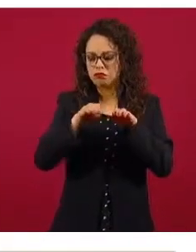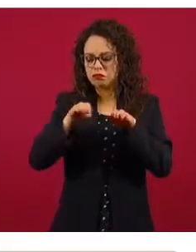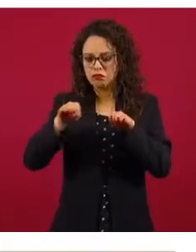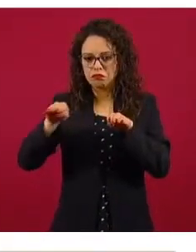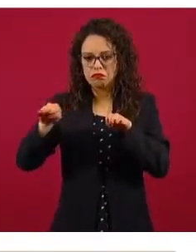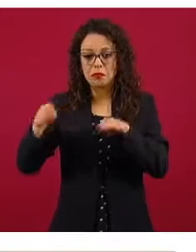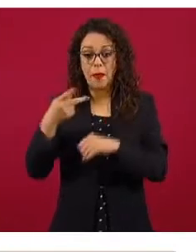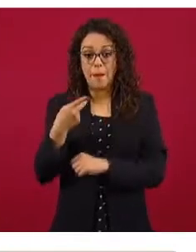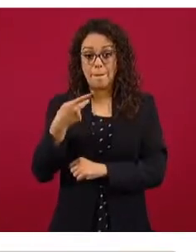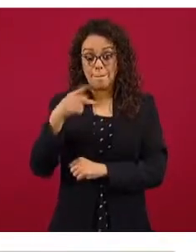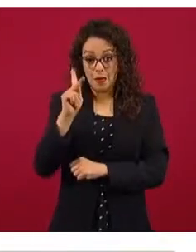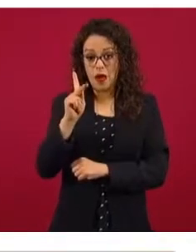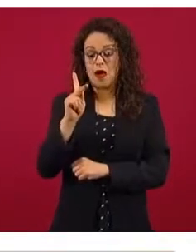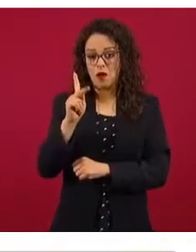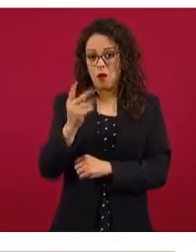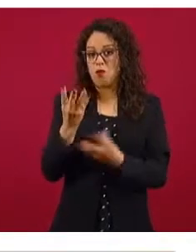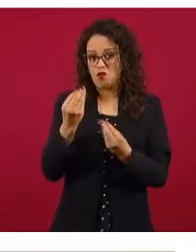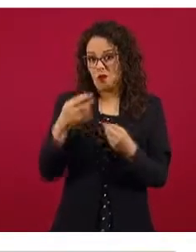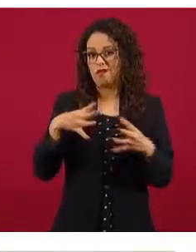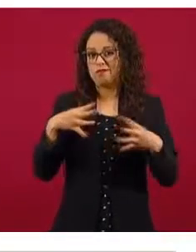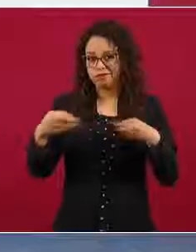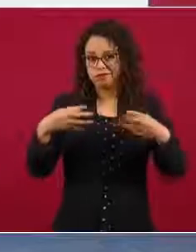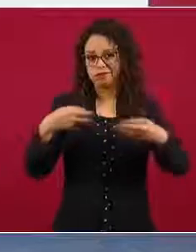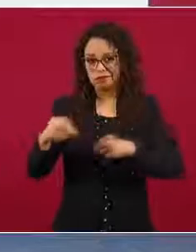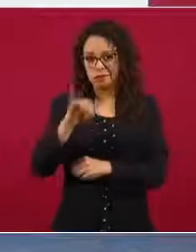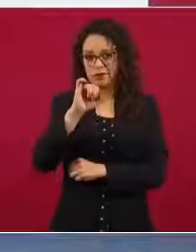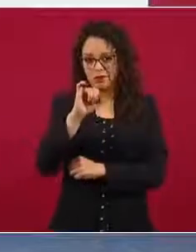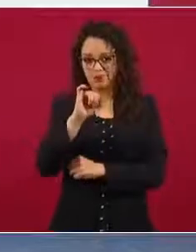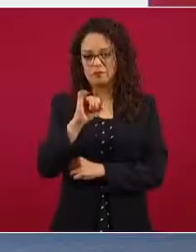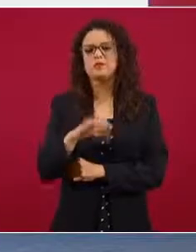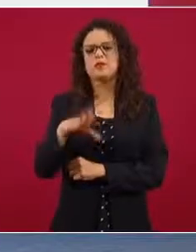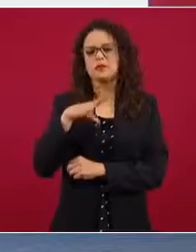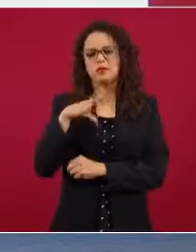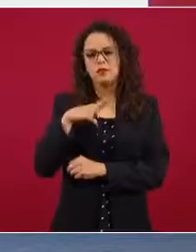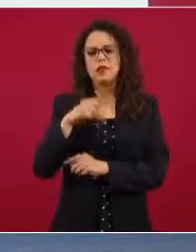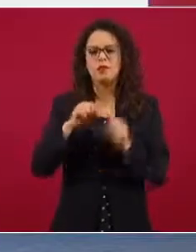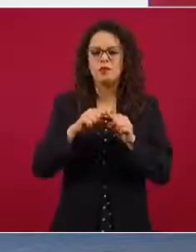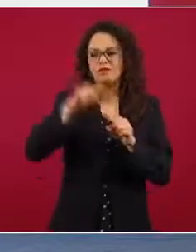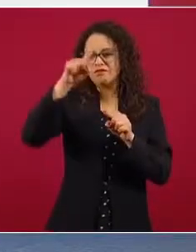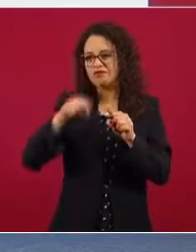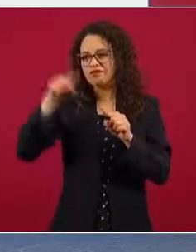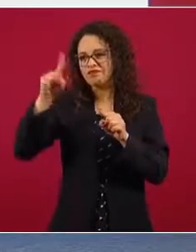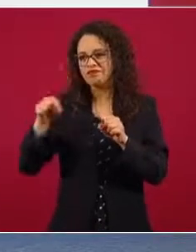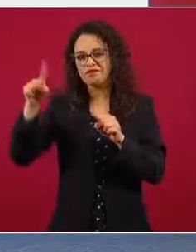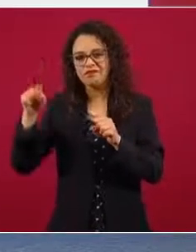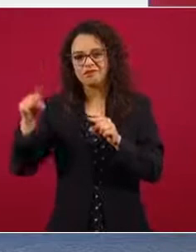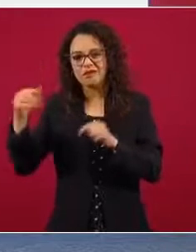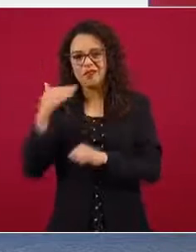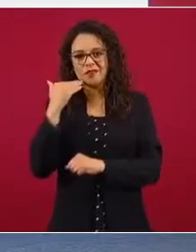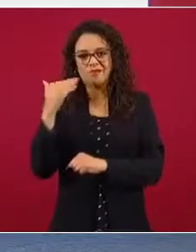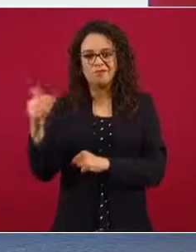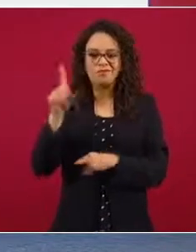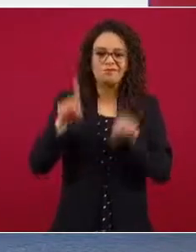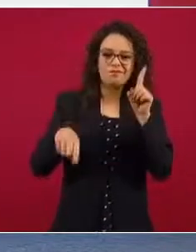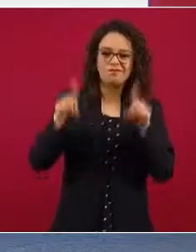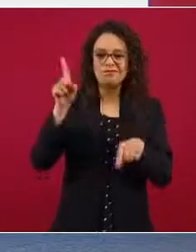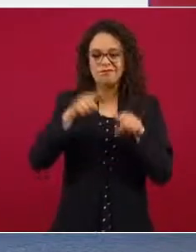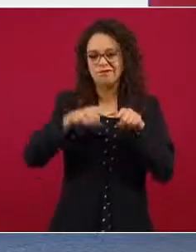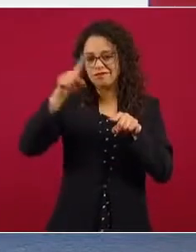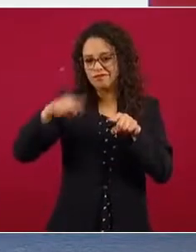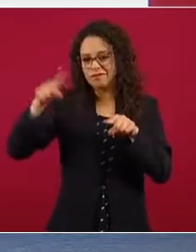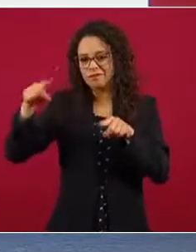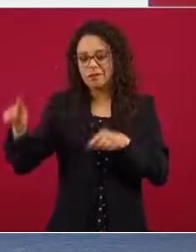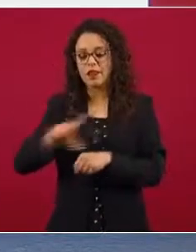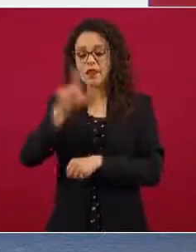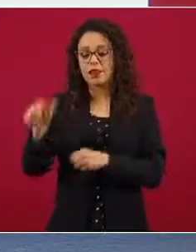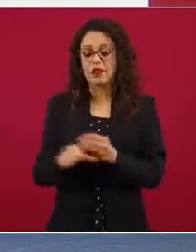actividad epidémica, con algunas fluctuaciones, subidas y bajadas, y posteriormente a partir de la semana 37, que fue a finales